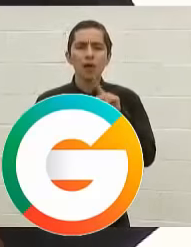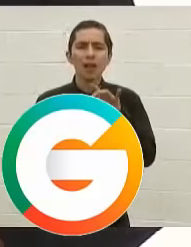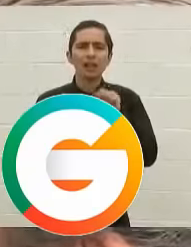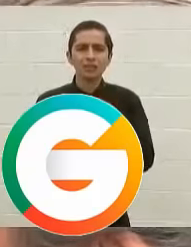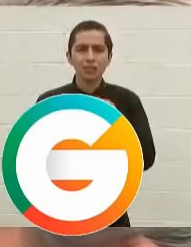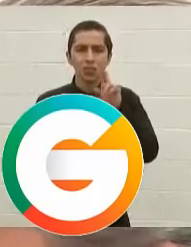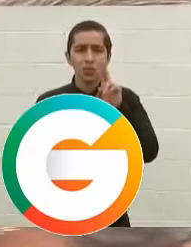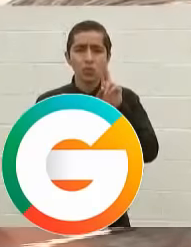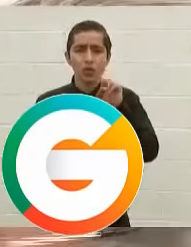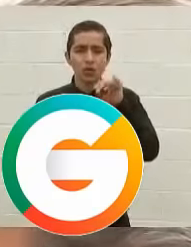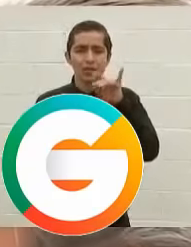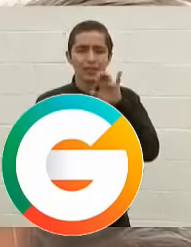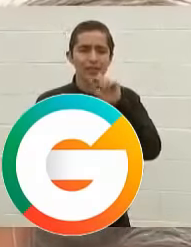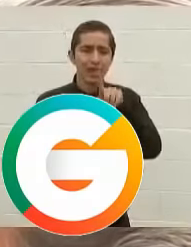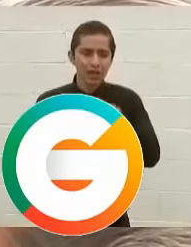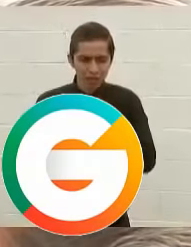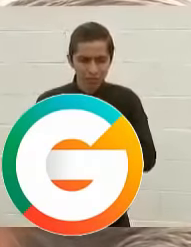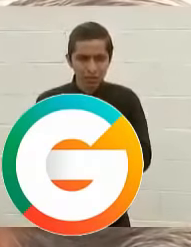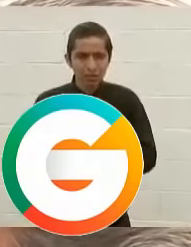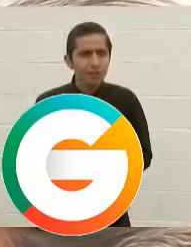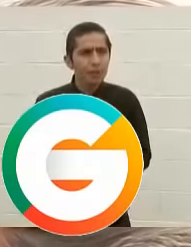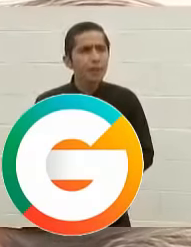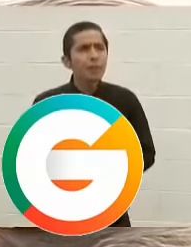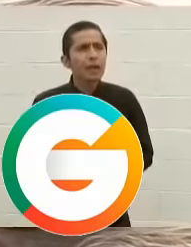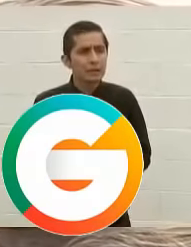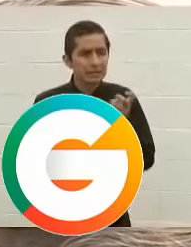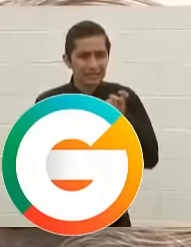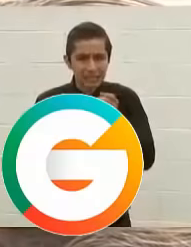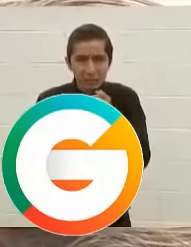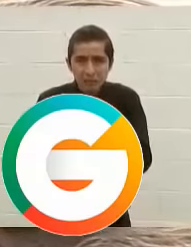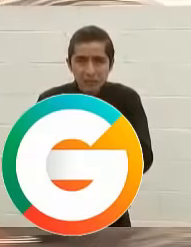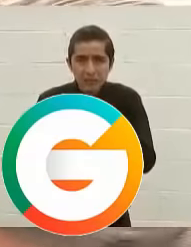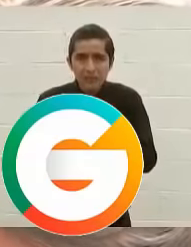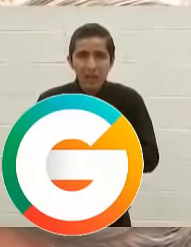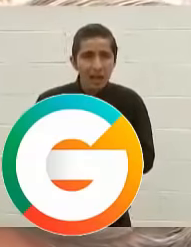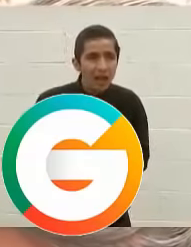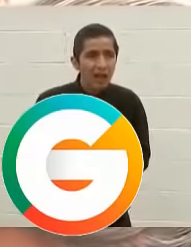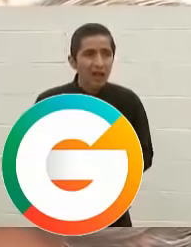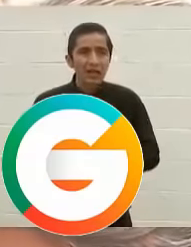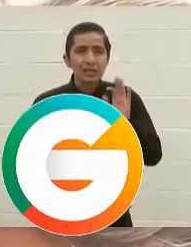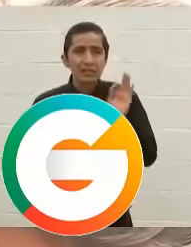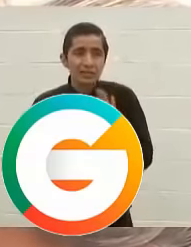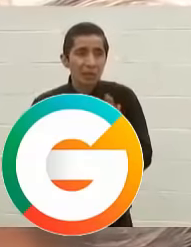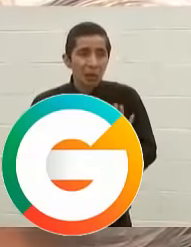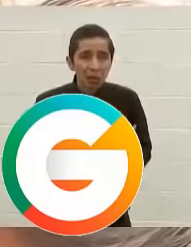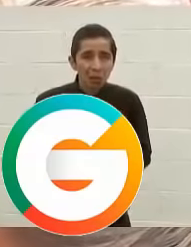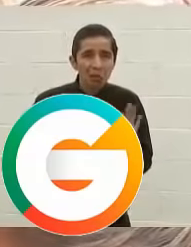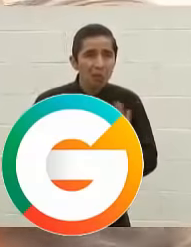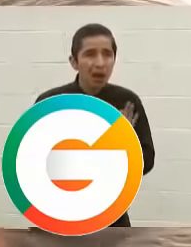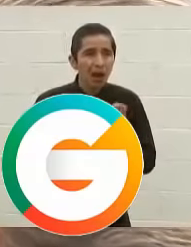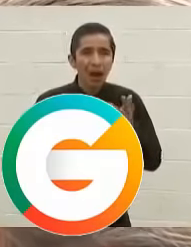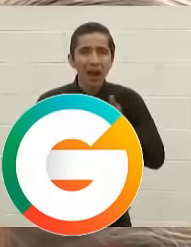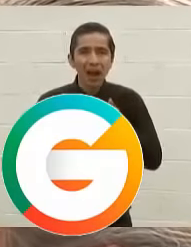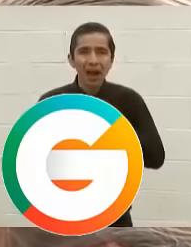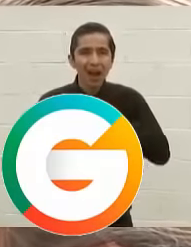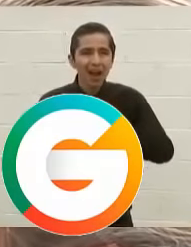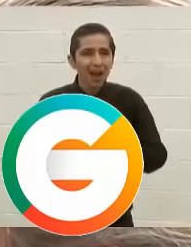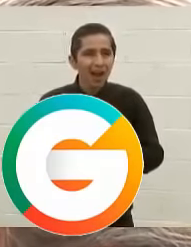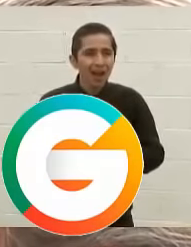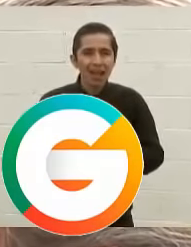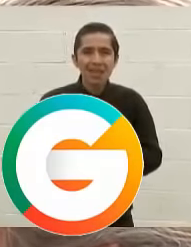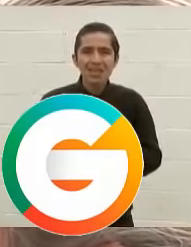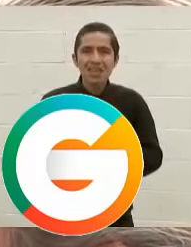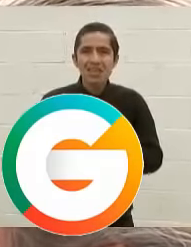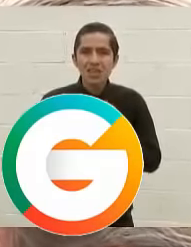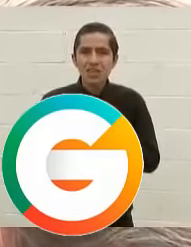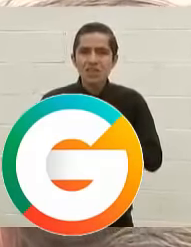Secretario, quiero preguntarle si dentro de estas líneas de investigación no se descarta que haya habido una filtración de